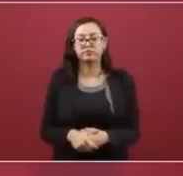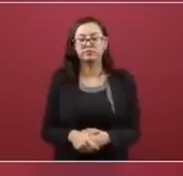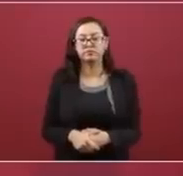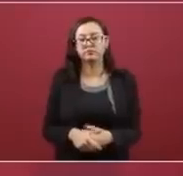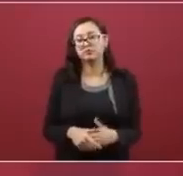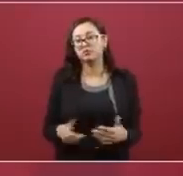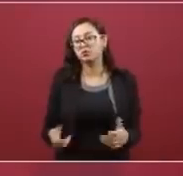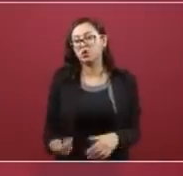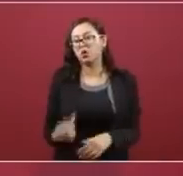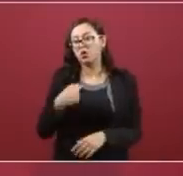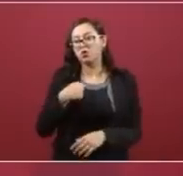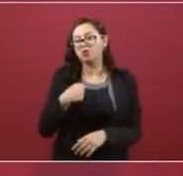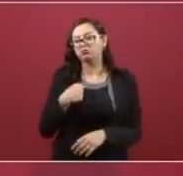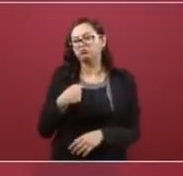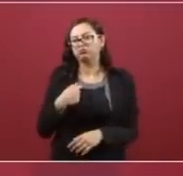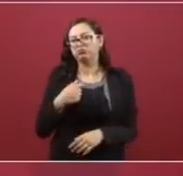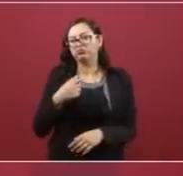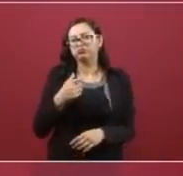social